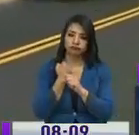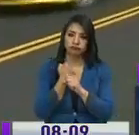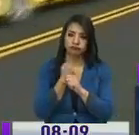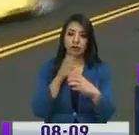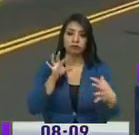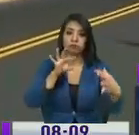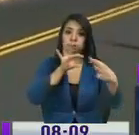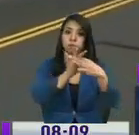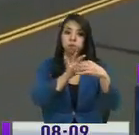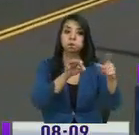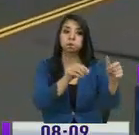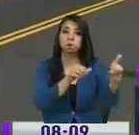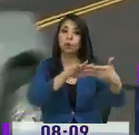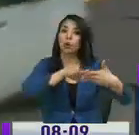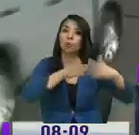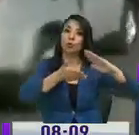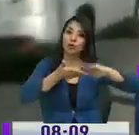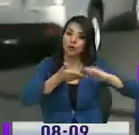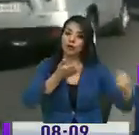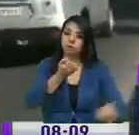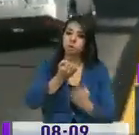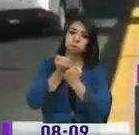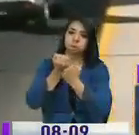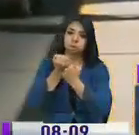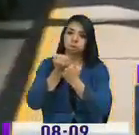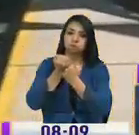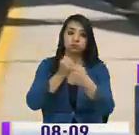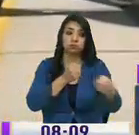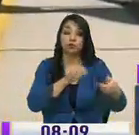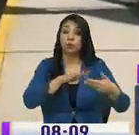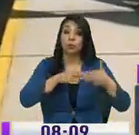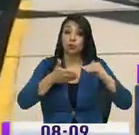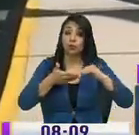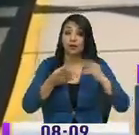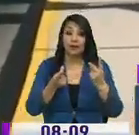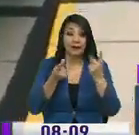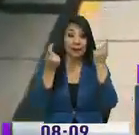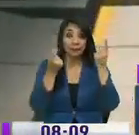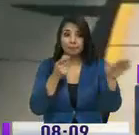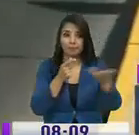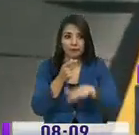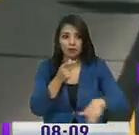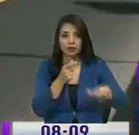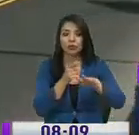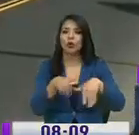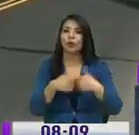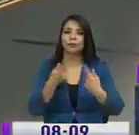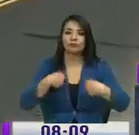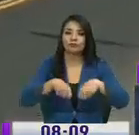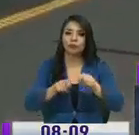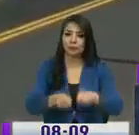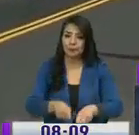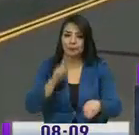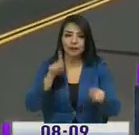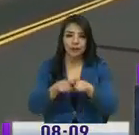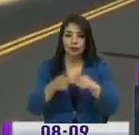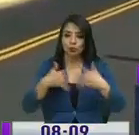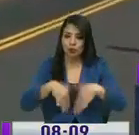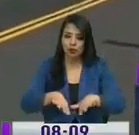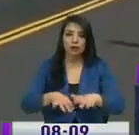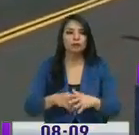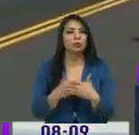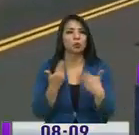la comunidad y tan pronto la comunidad hizo su parte mediante un convenio suscrito, es